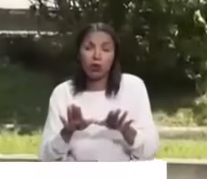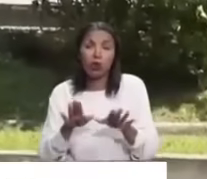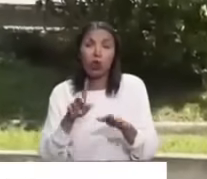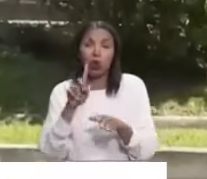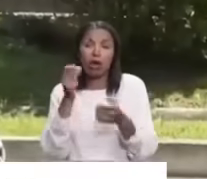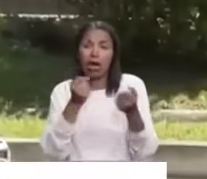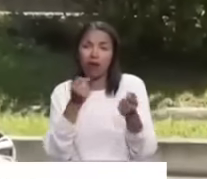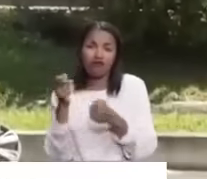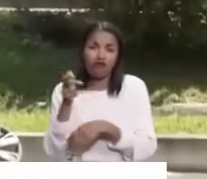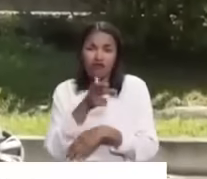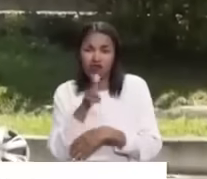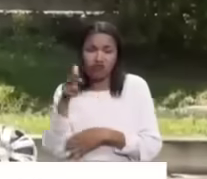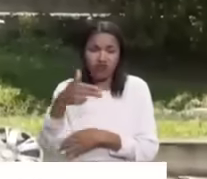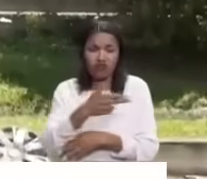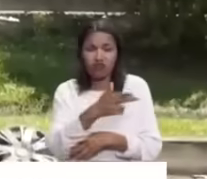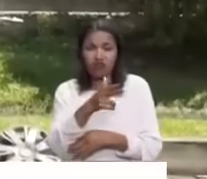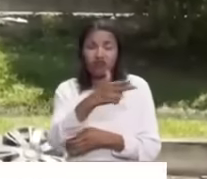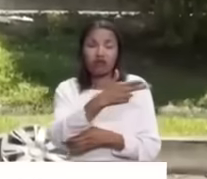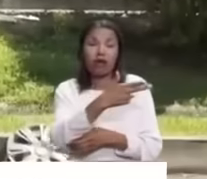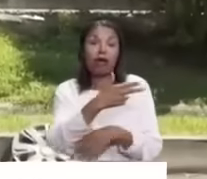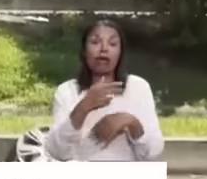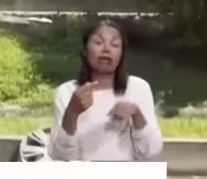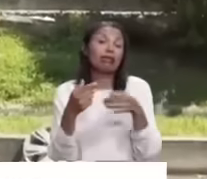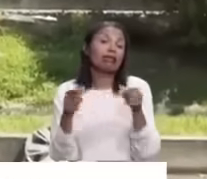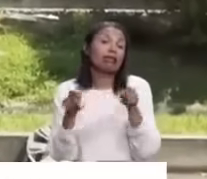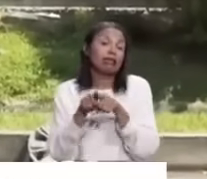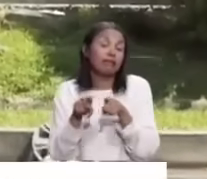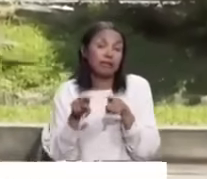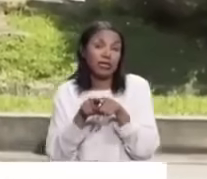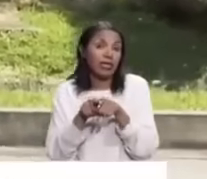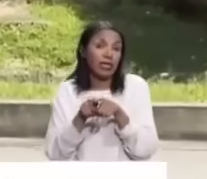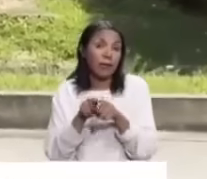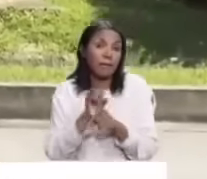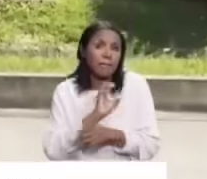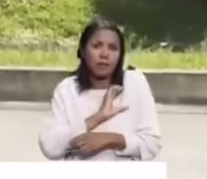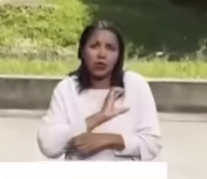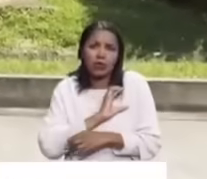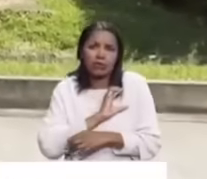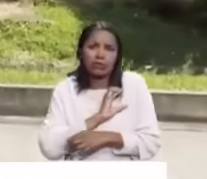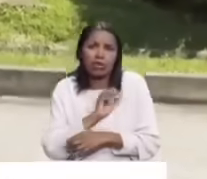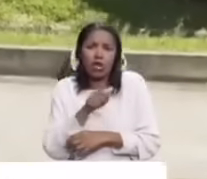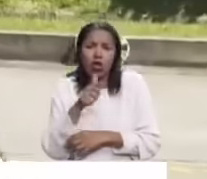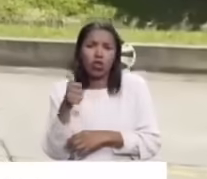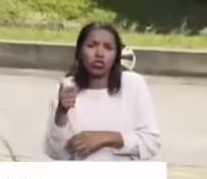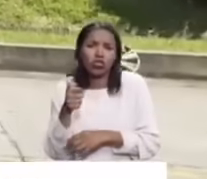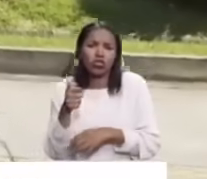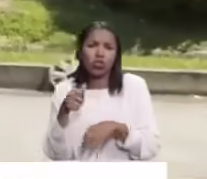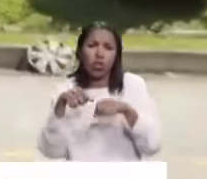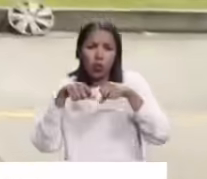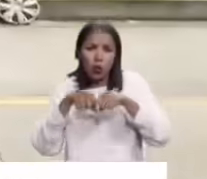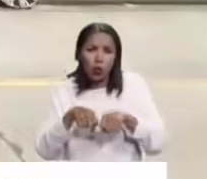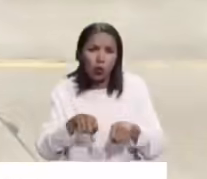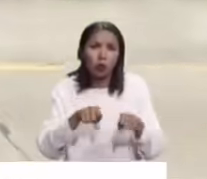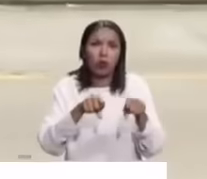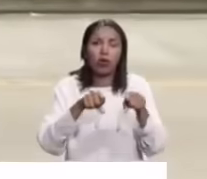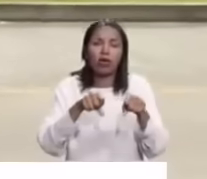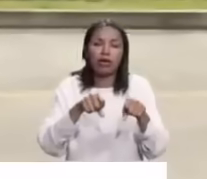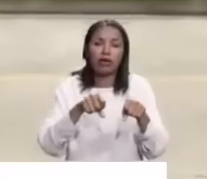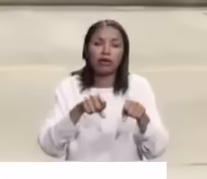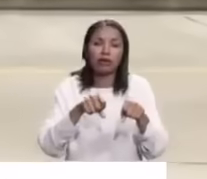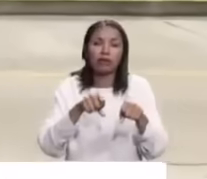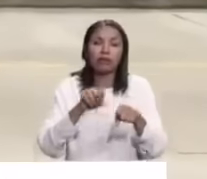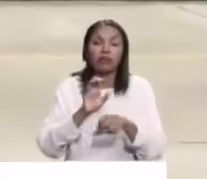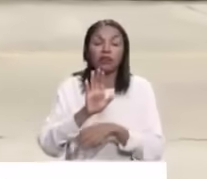alta velocidad entre nosotros. También una serie de policías a los que denominaremos como los linces, los